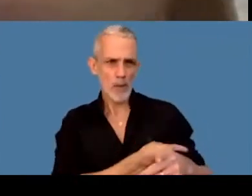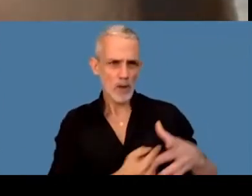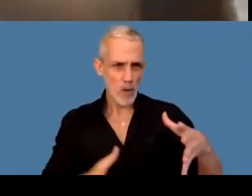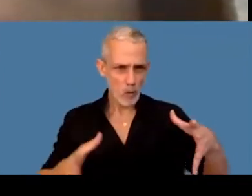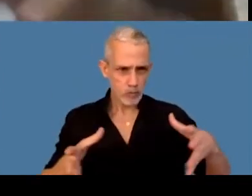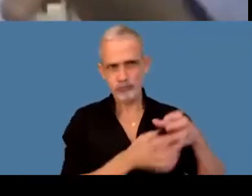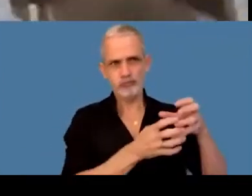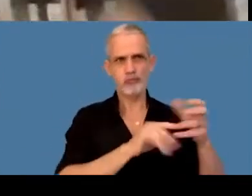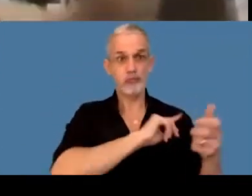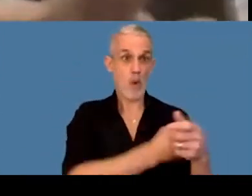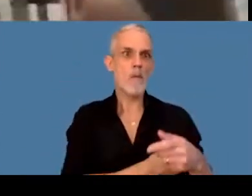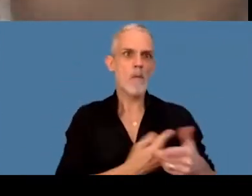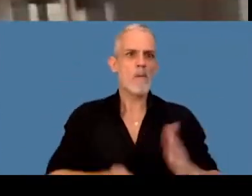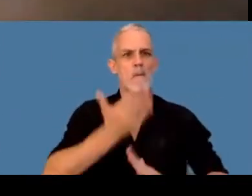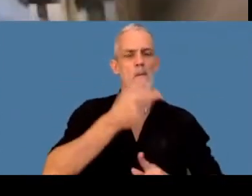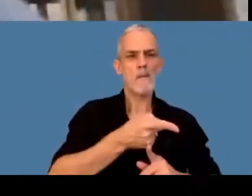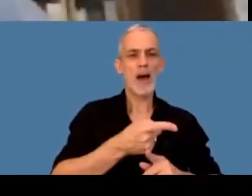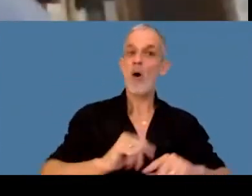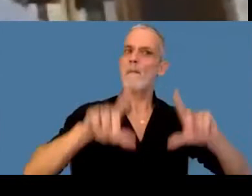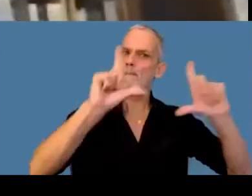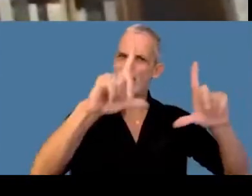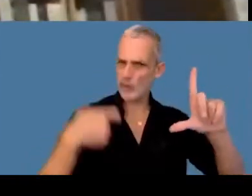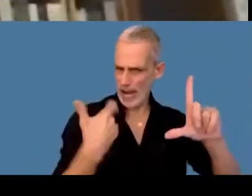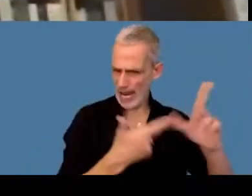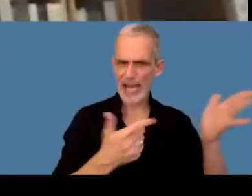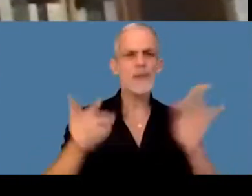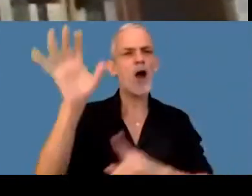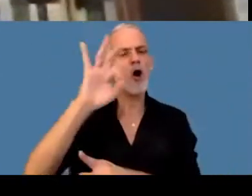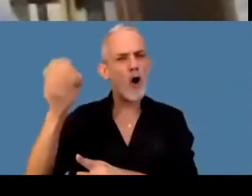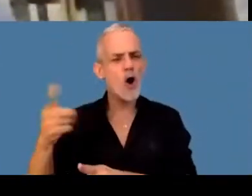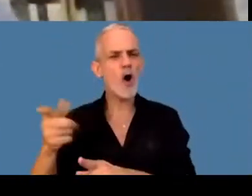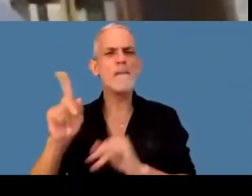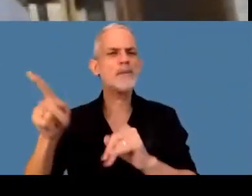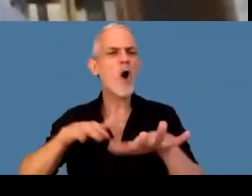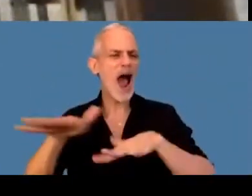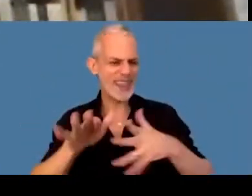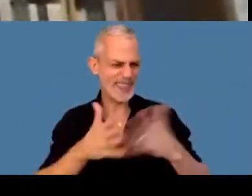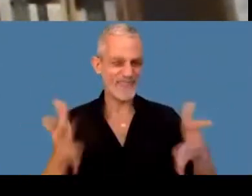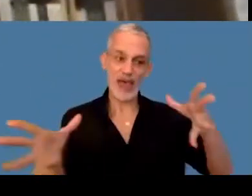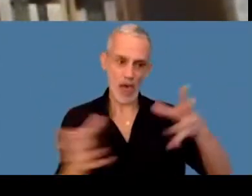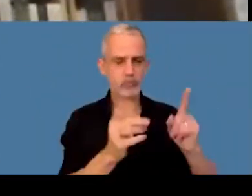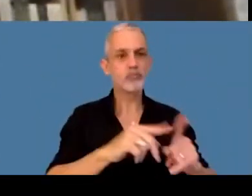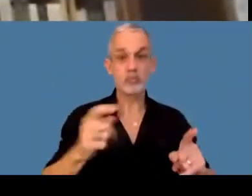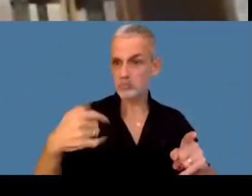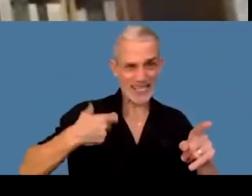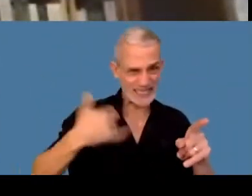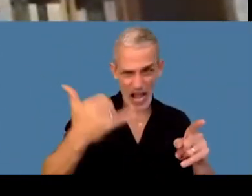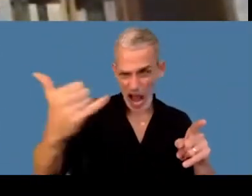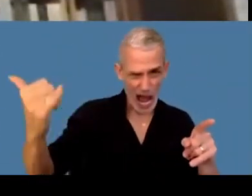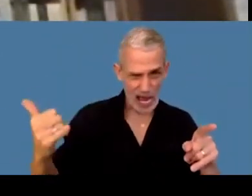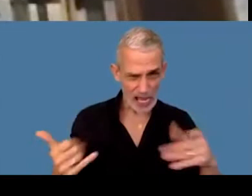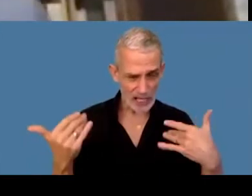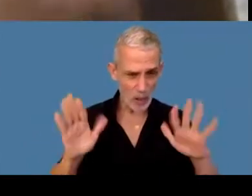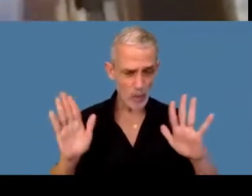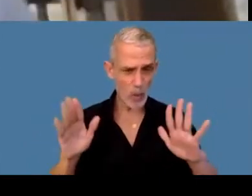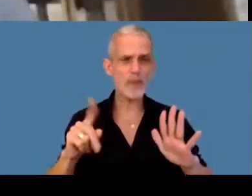el poder, y esto les decía, se da con la personería gremial y con los sindicatos de actividad, más allá que nuestro sistema admite otro tipo de sindicatos, ahora